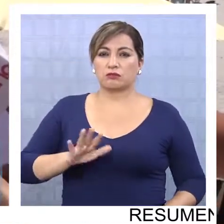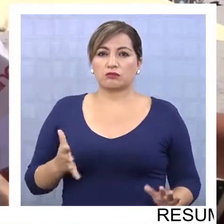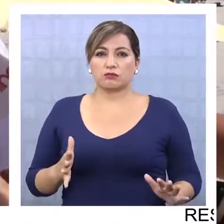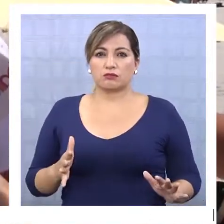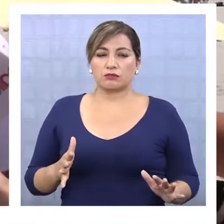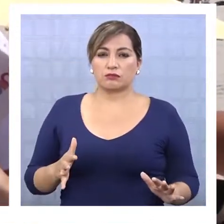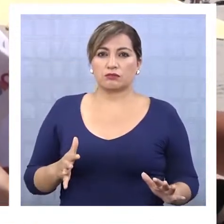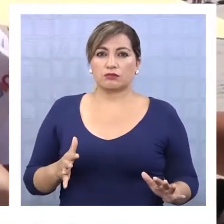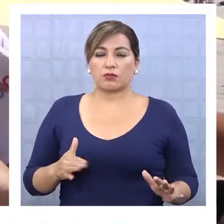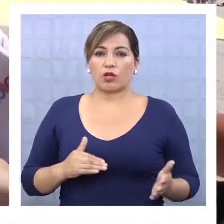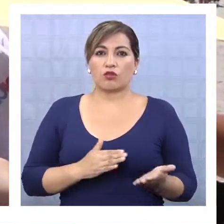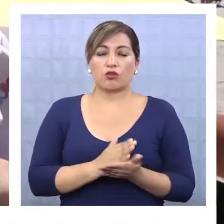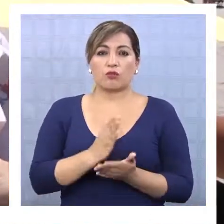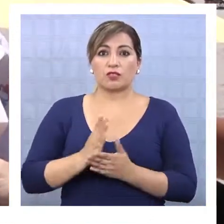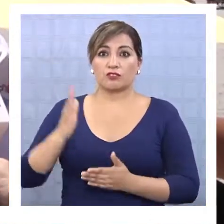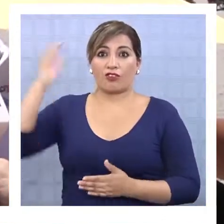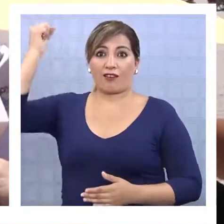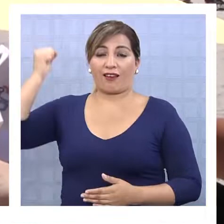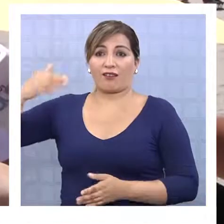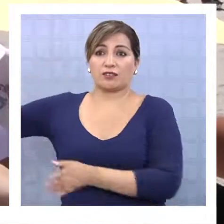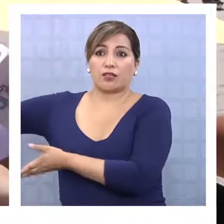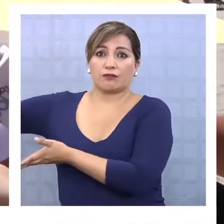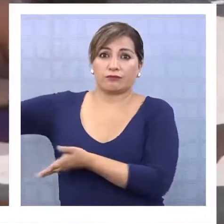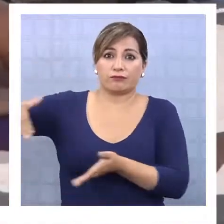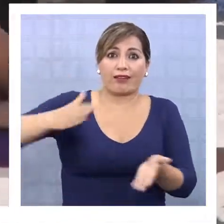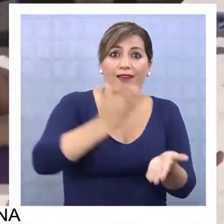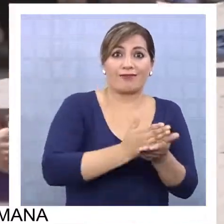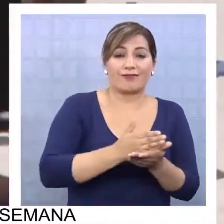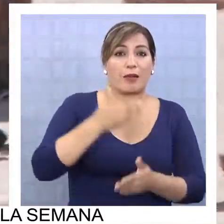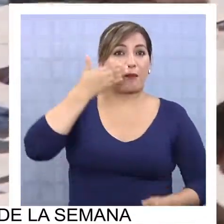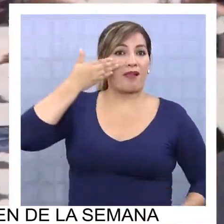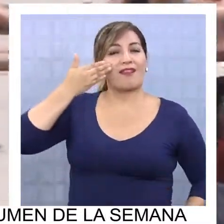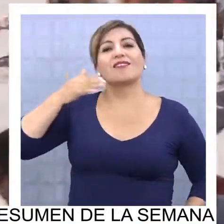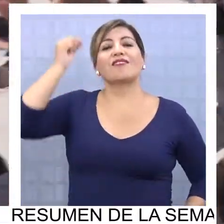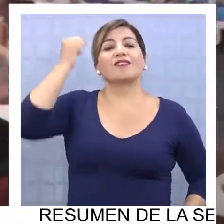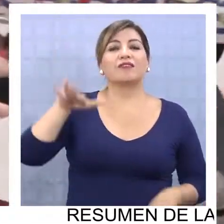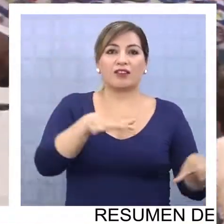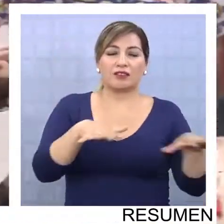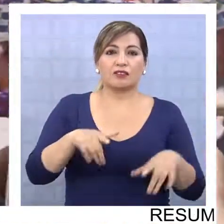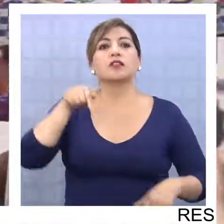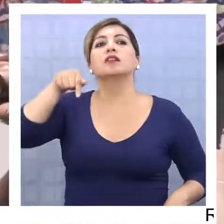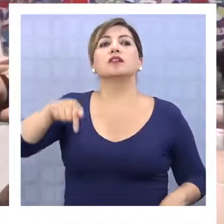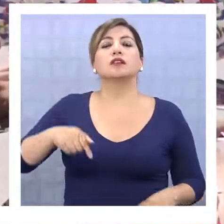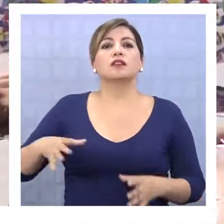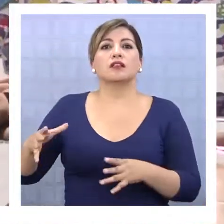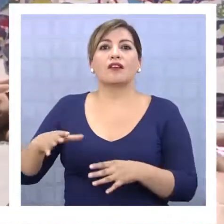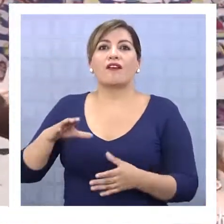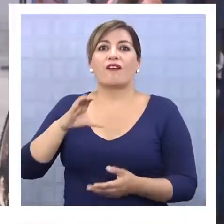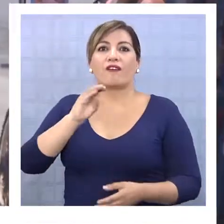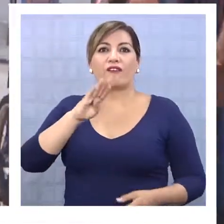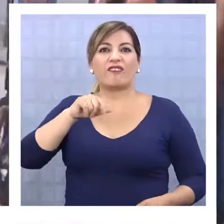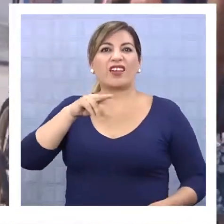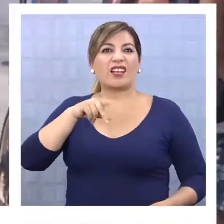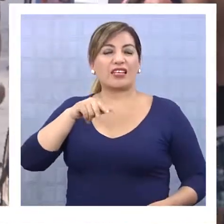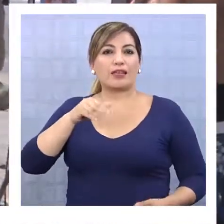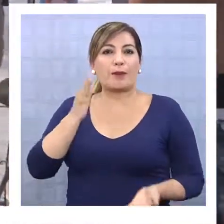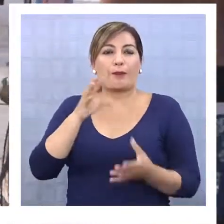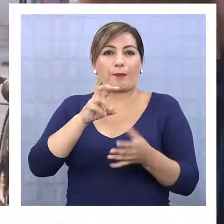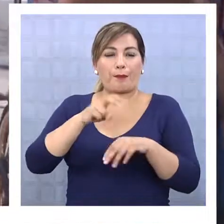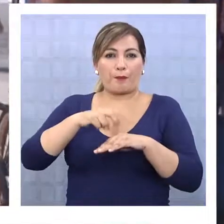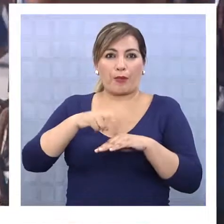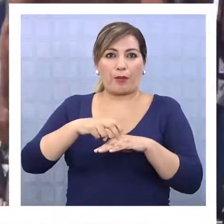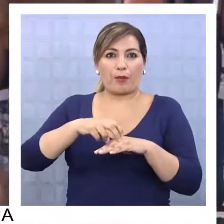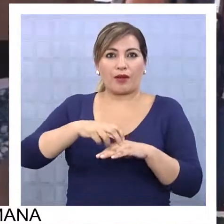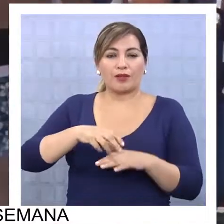el comienzo de Cabancha hasta Playa Blanca. Dentro de los productos decomisados están los berlines, papa rellena,